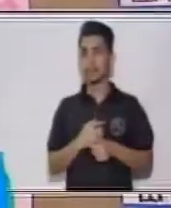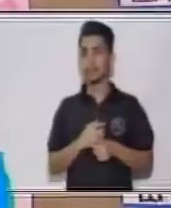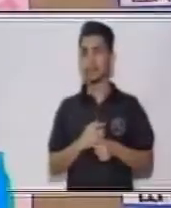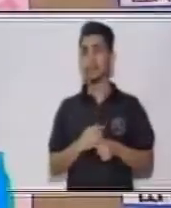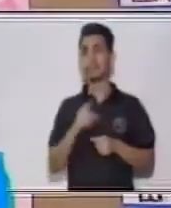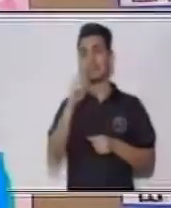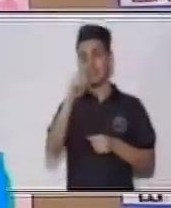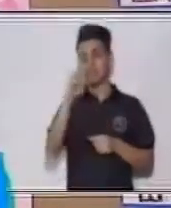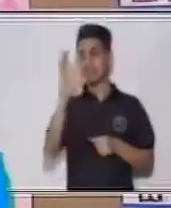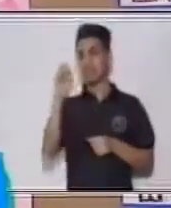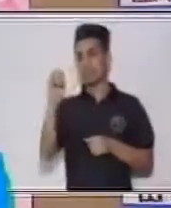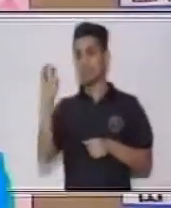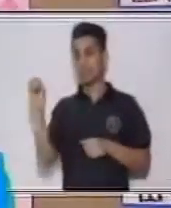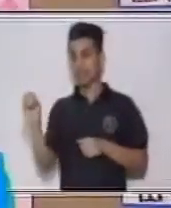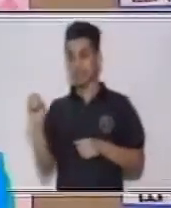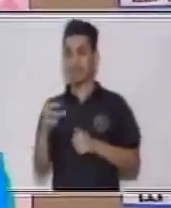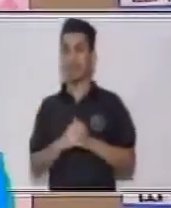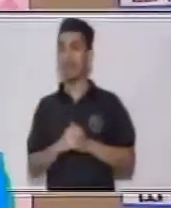bien